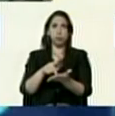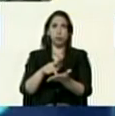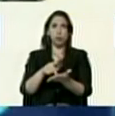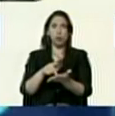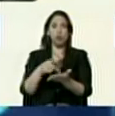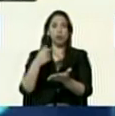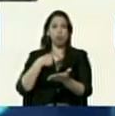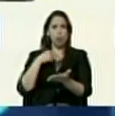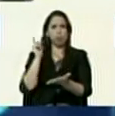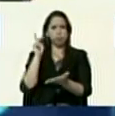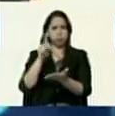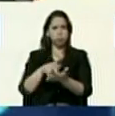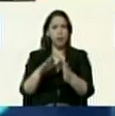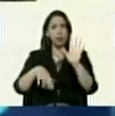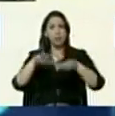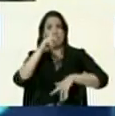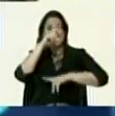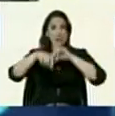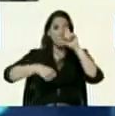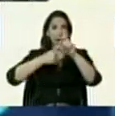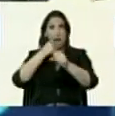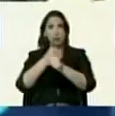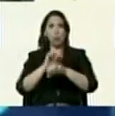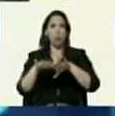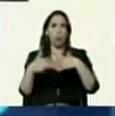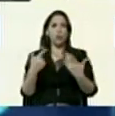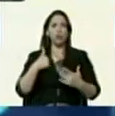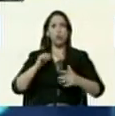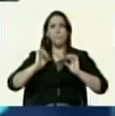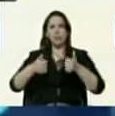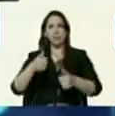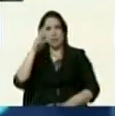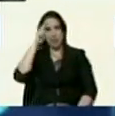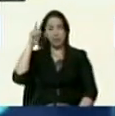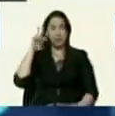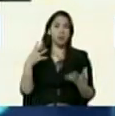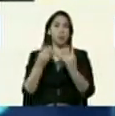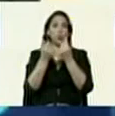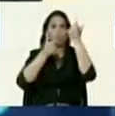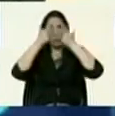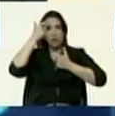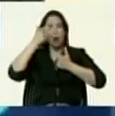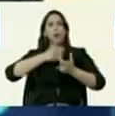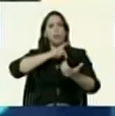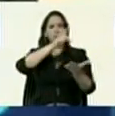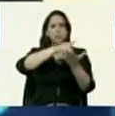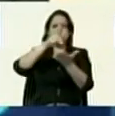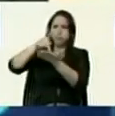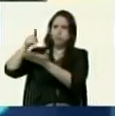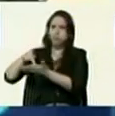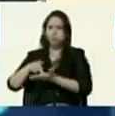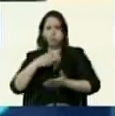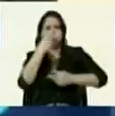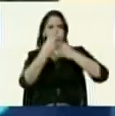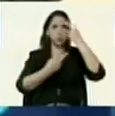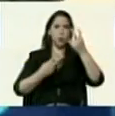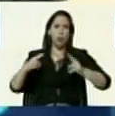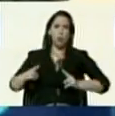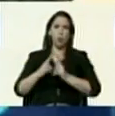13 años desde que era canciller junto al comandante Chávez asistiendo a encuentros con el presidente